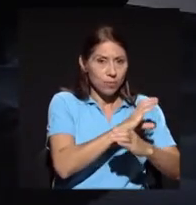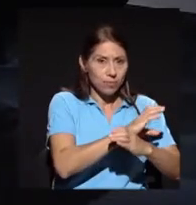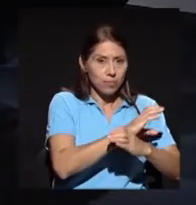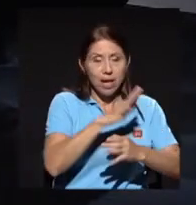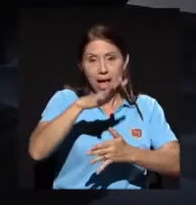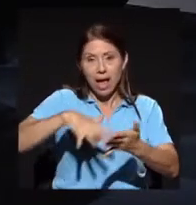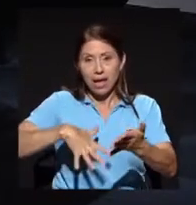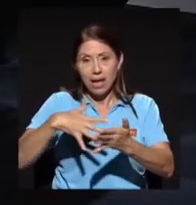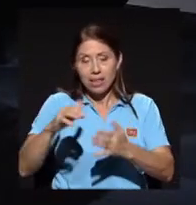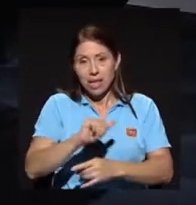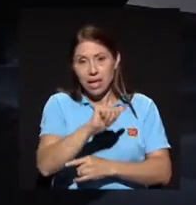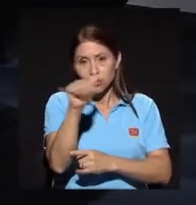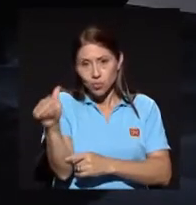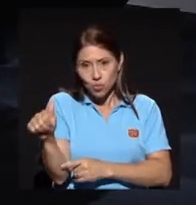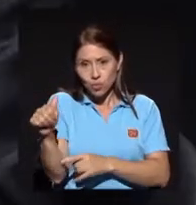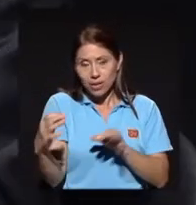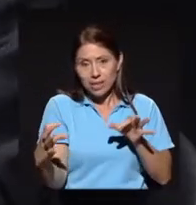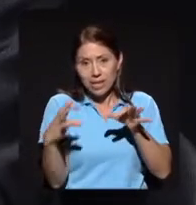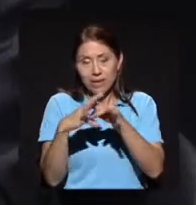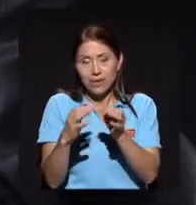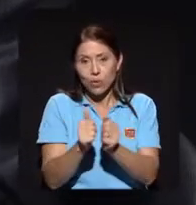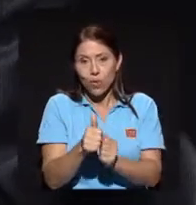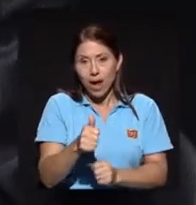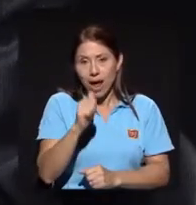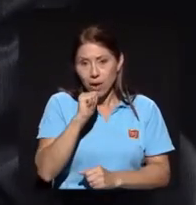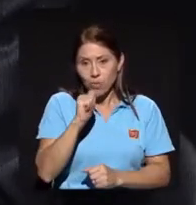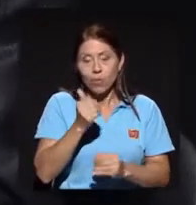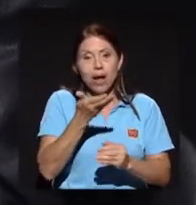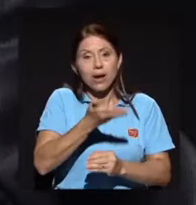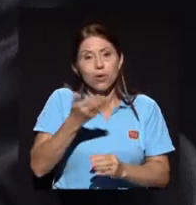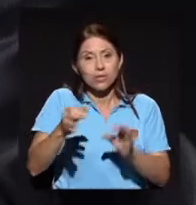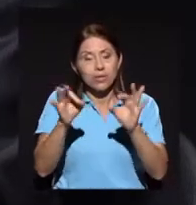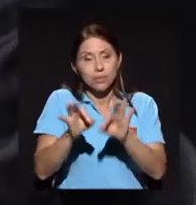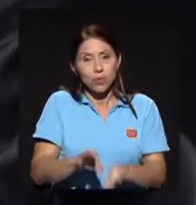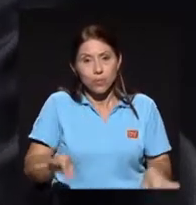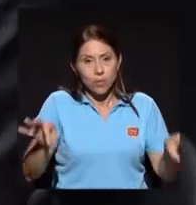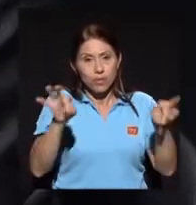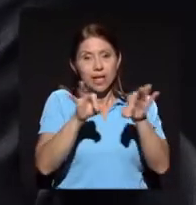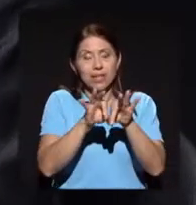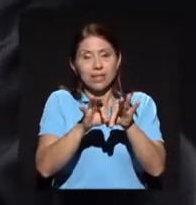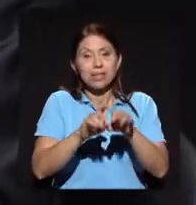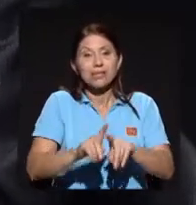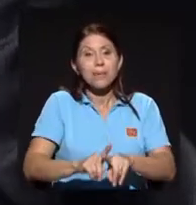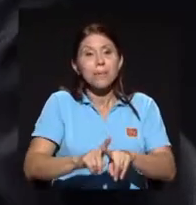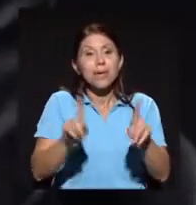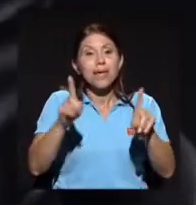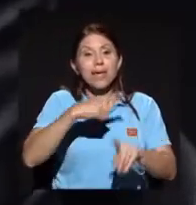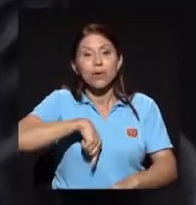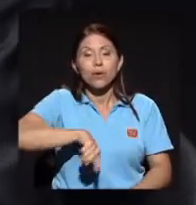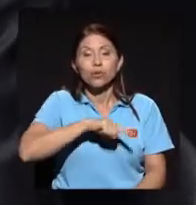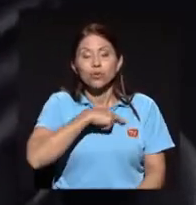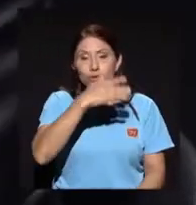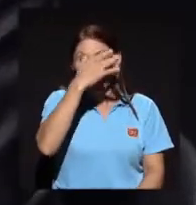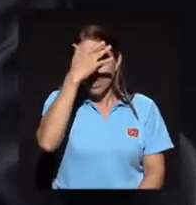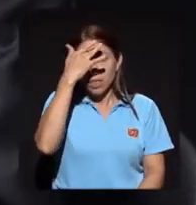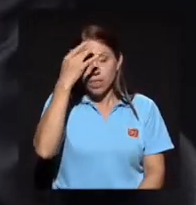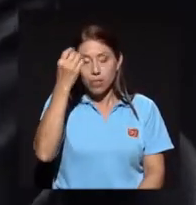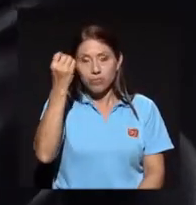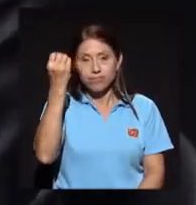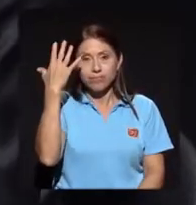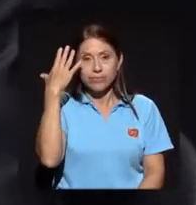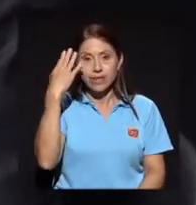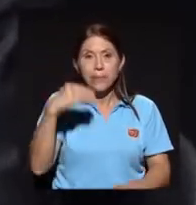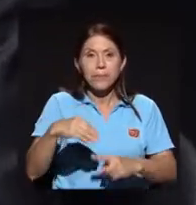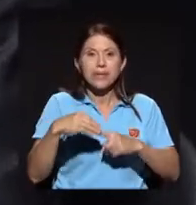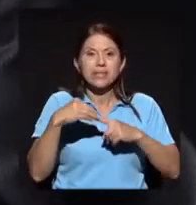tiene que ver con el recurso de agua cosas muy importantes pero se nos olvida que nuestros principales